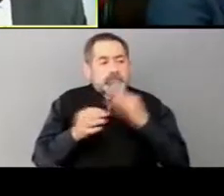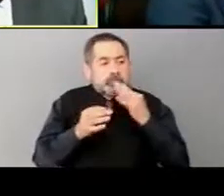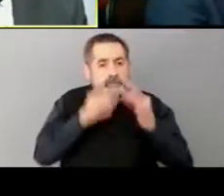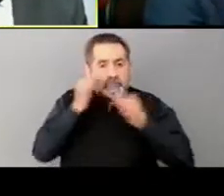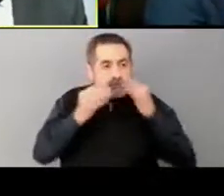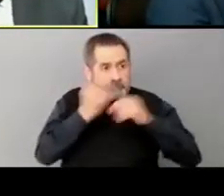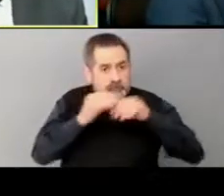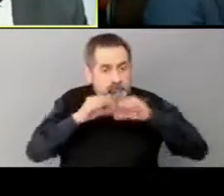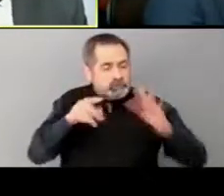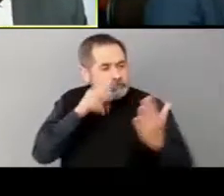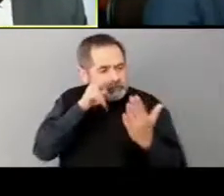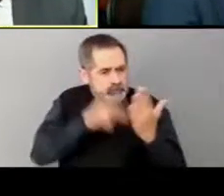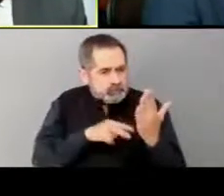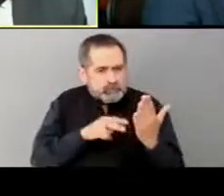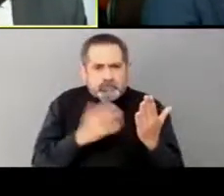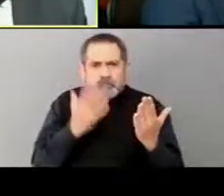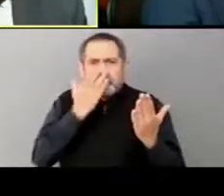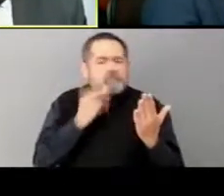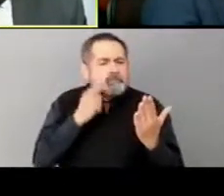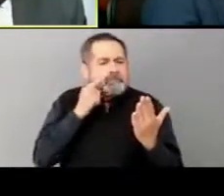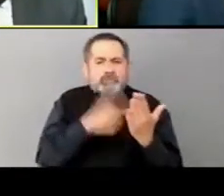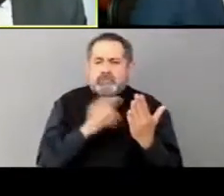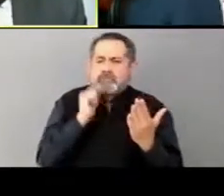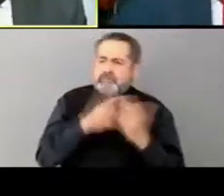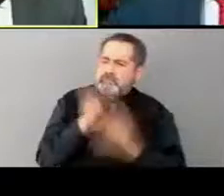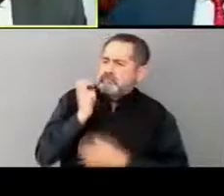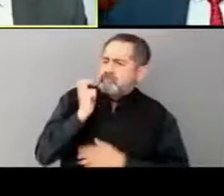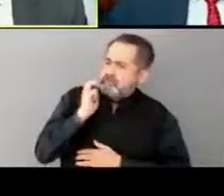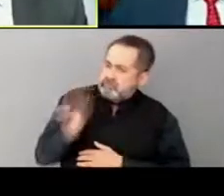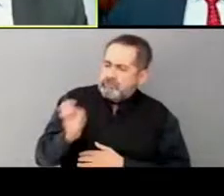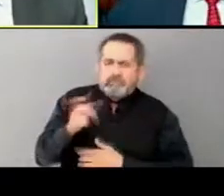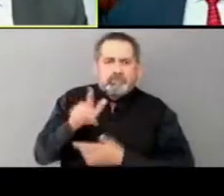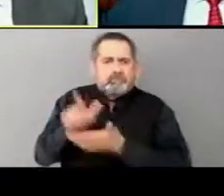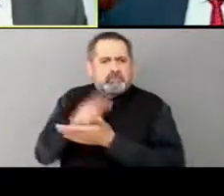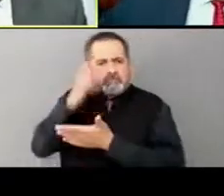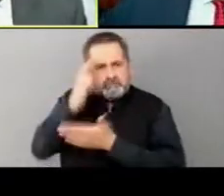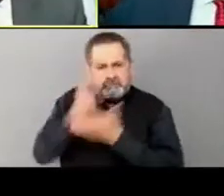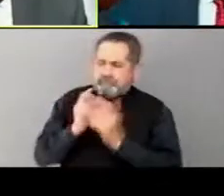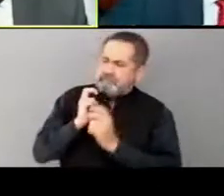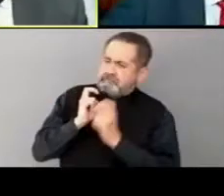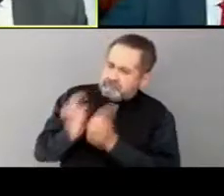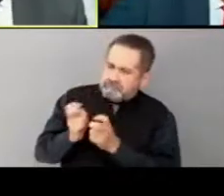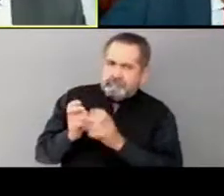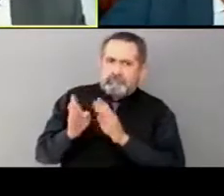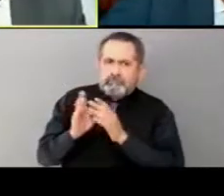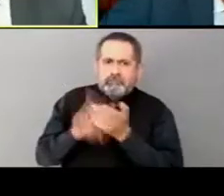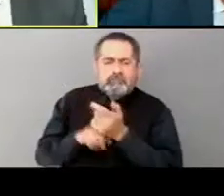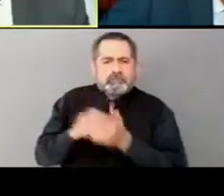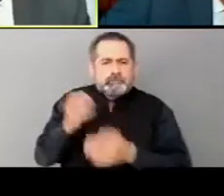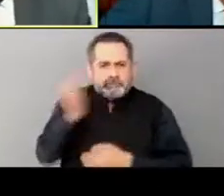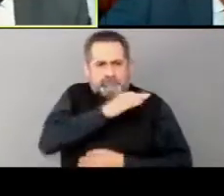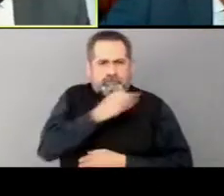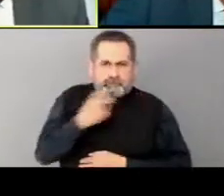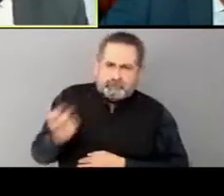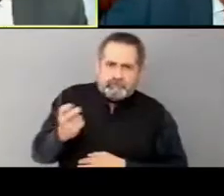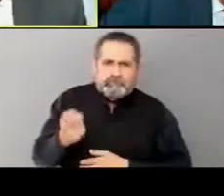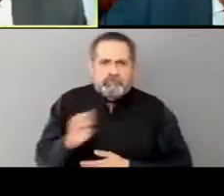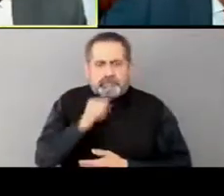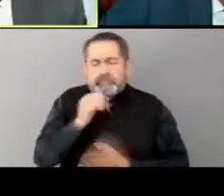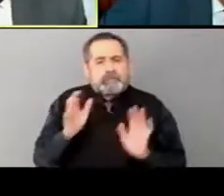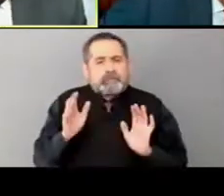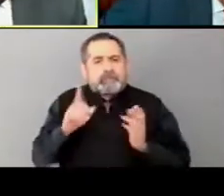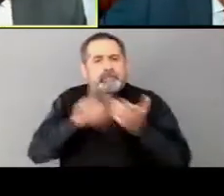denunciado no se evidencia la imputación de un hecho o delito susceptible de ser falso, puesto que se trata